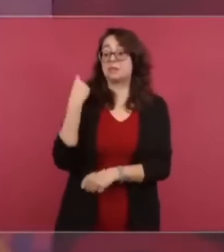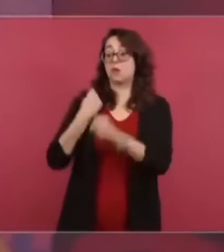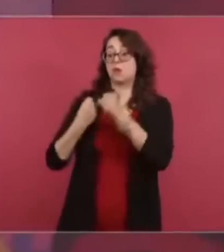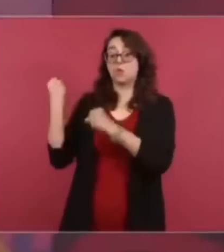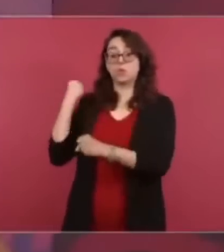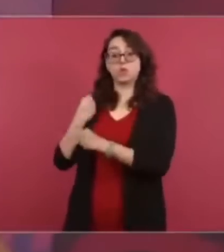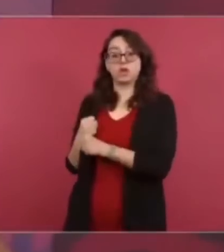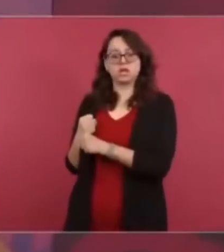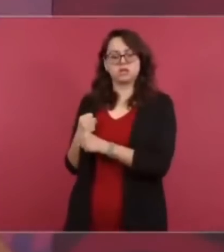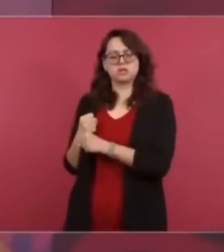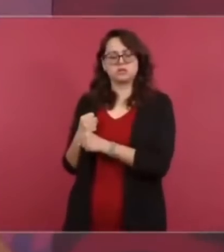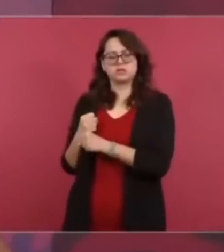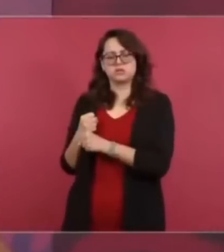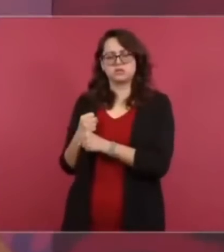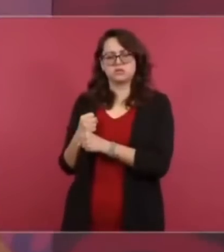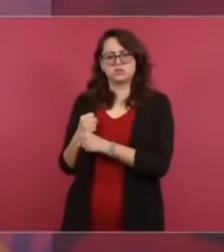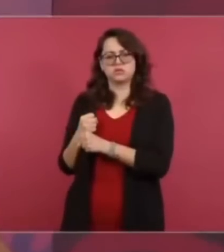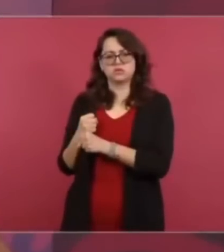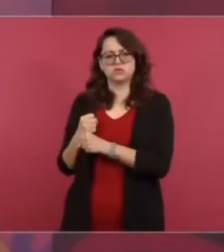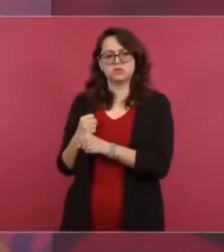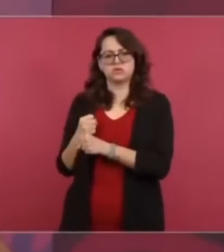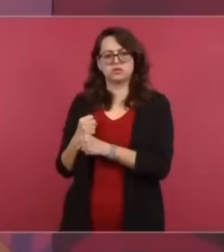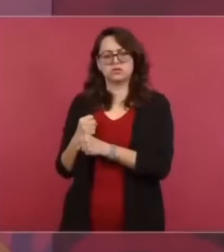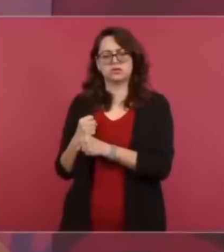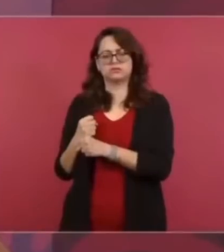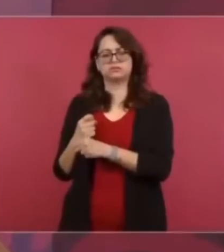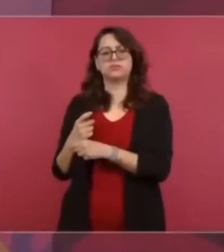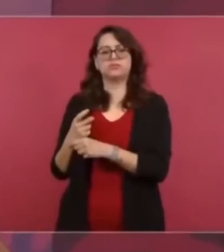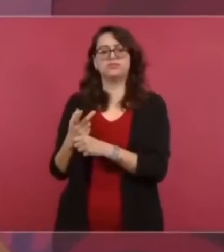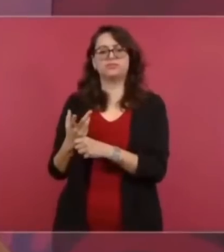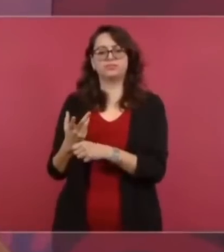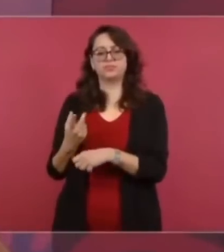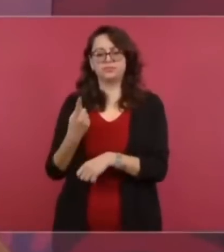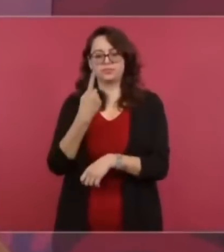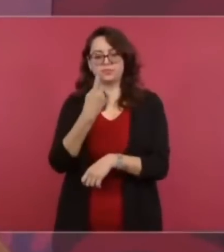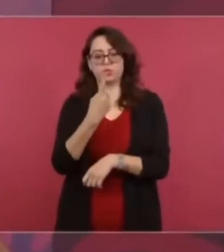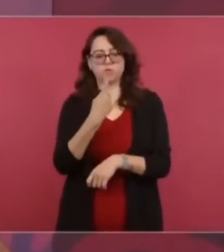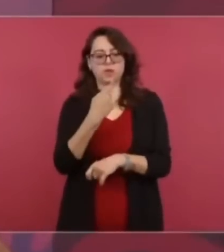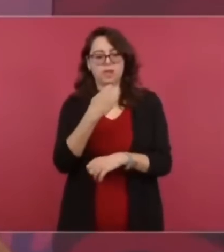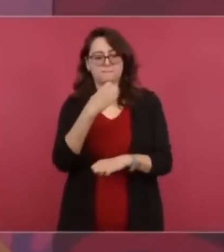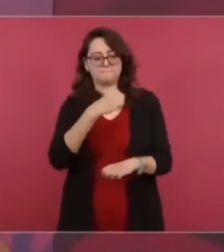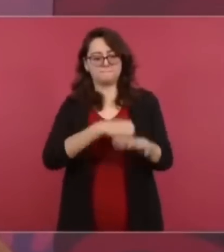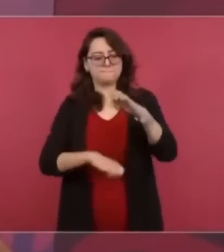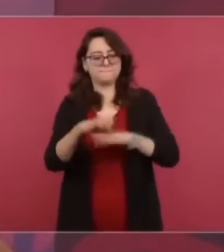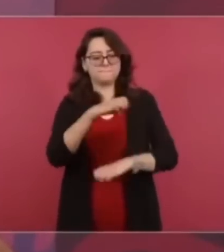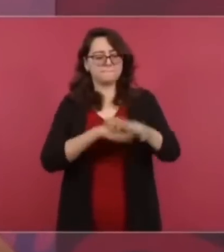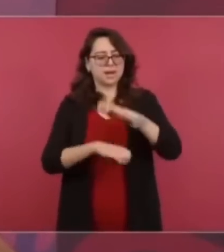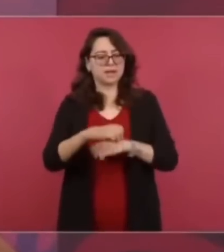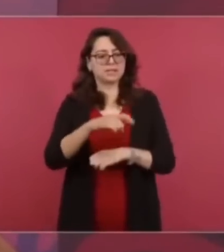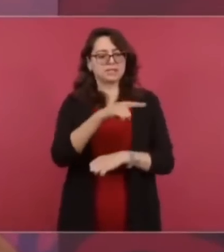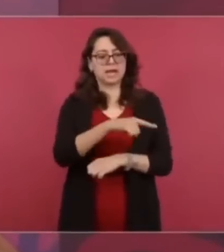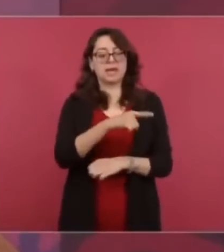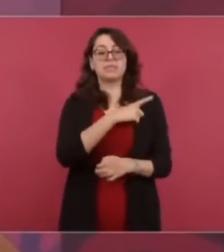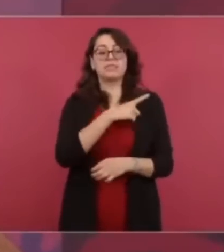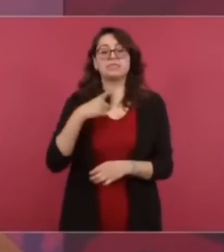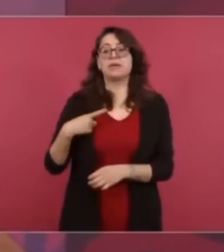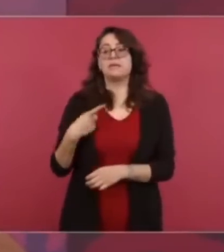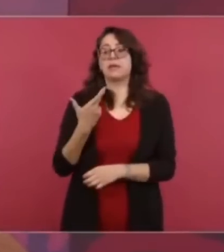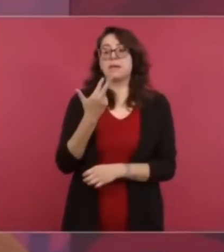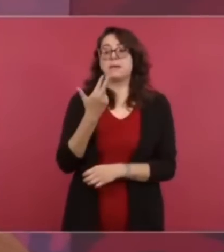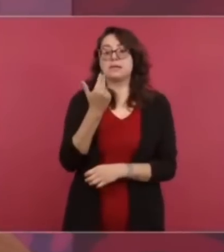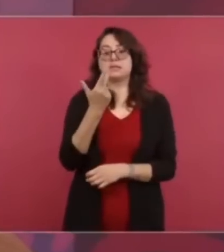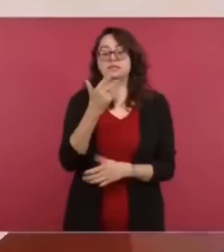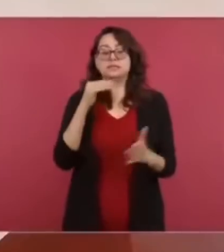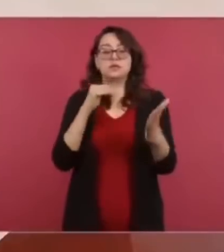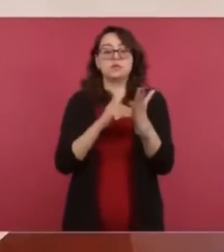ya todo concertado, llegó el expediente para que una empresa no pagara 25,000 millones